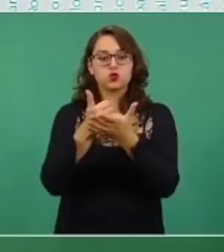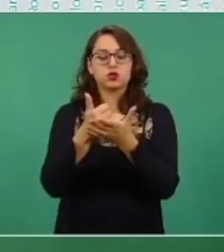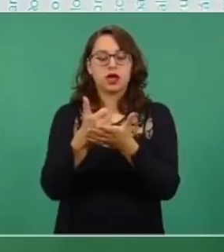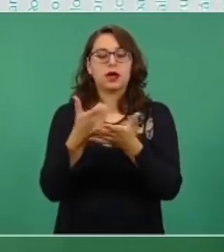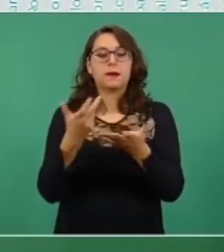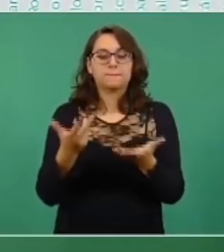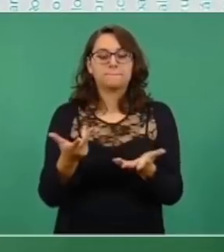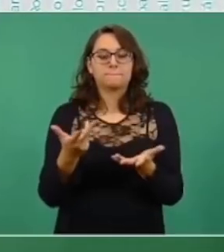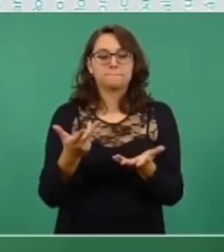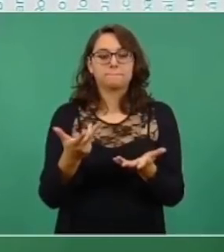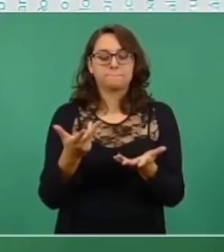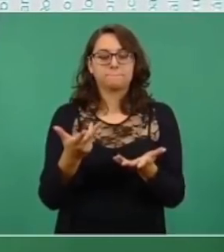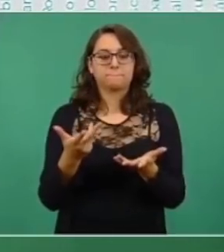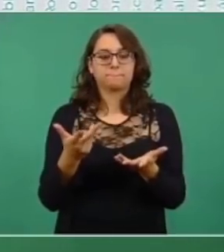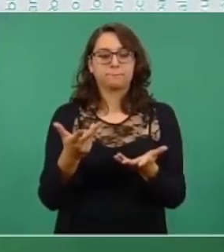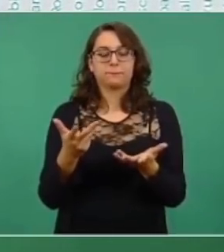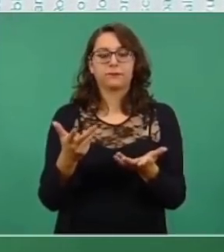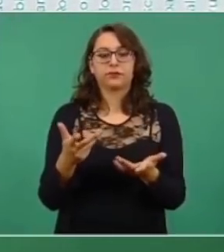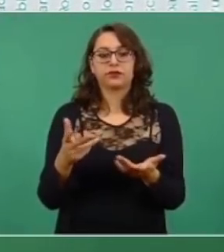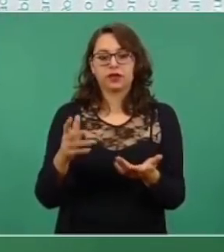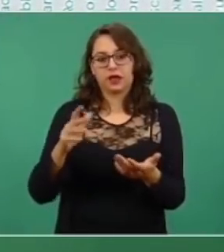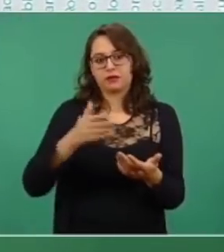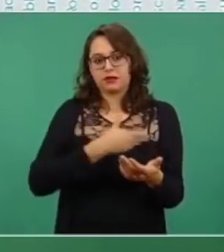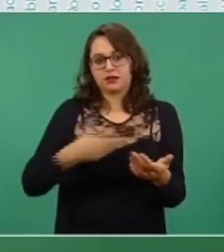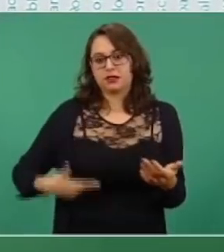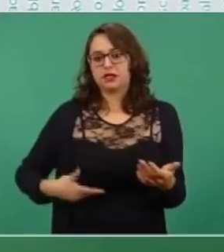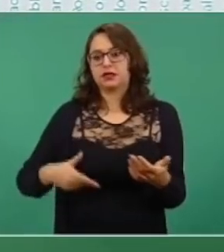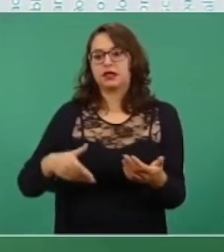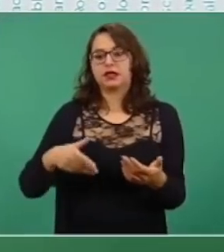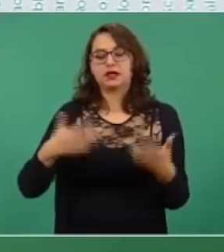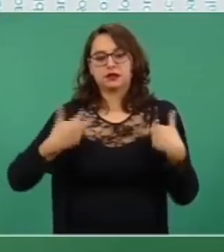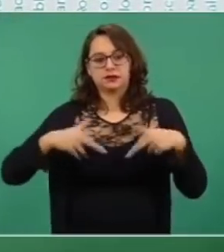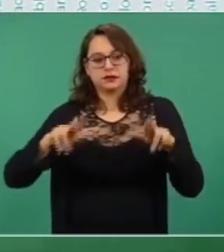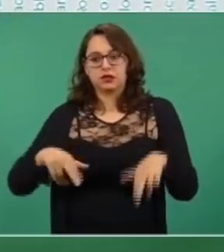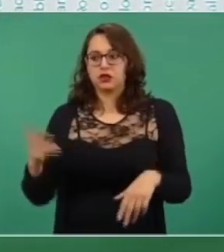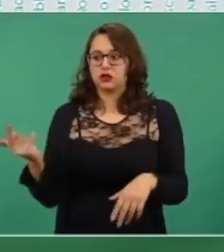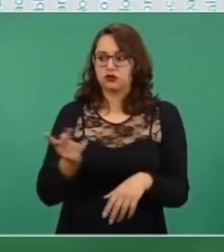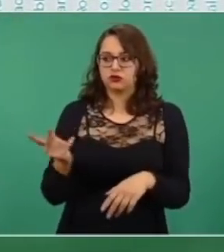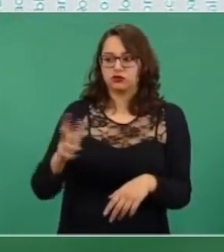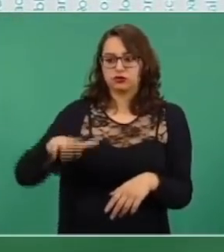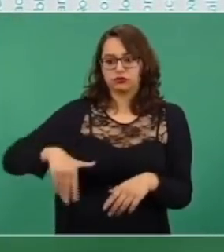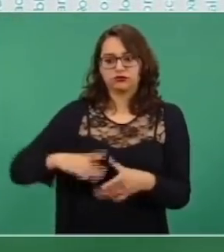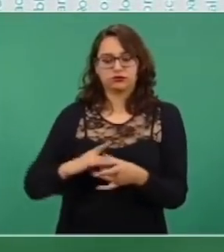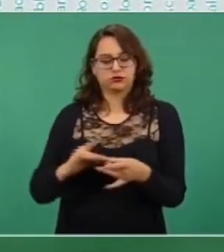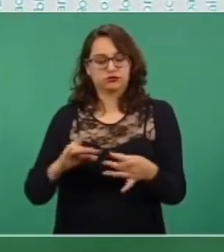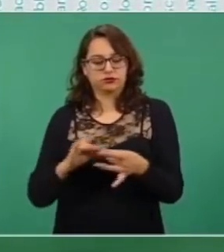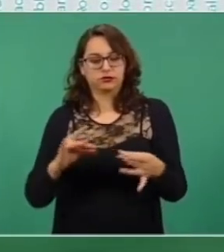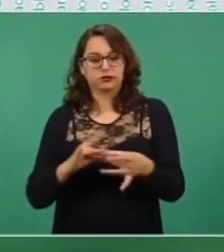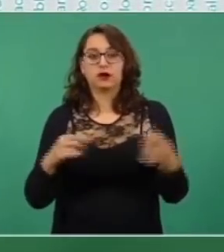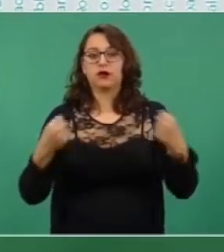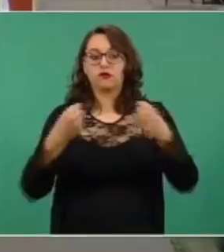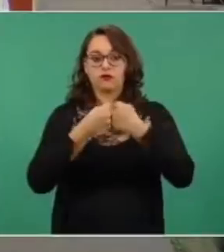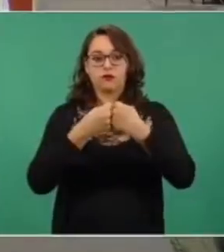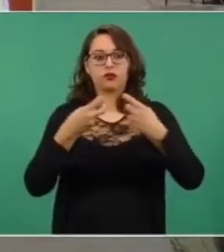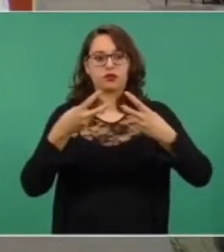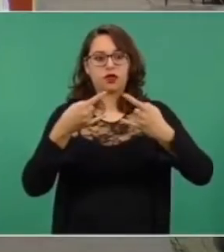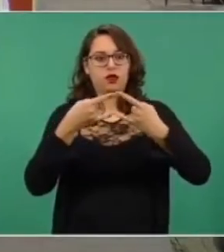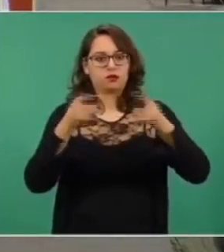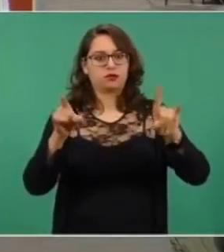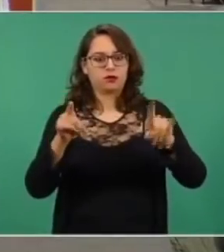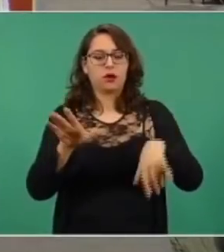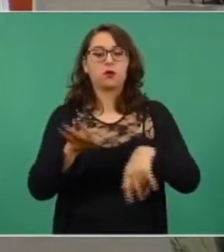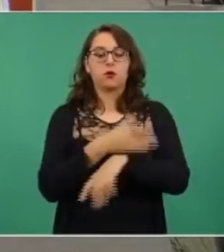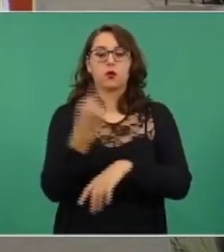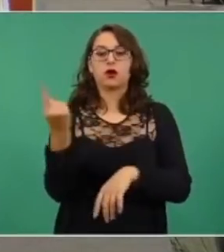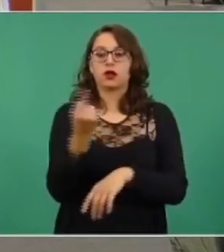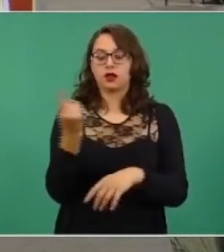el presidente, el canciller Ebrard, para la apertura de la frontera. El porcentaje tan elevado